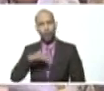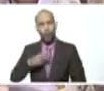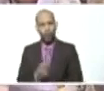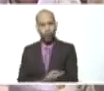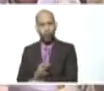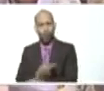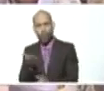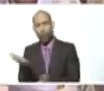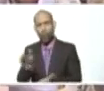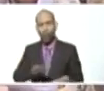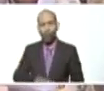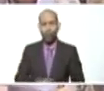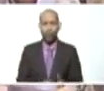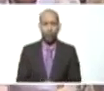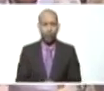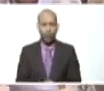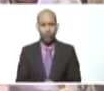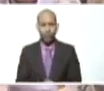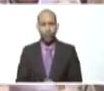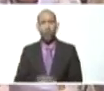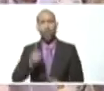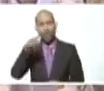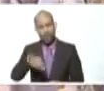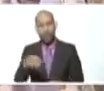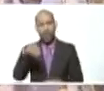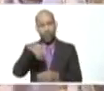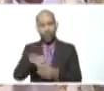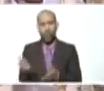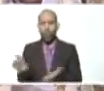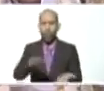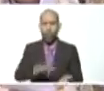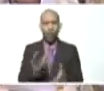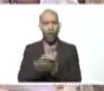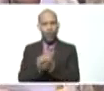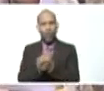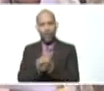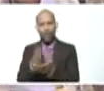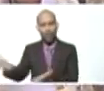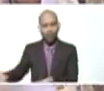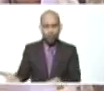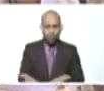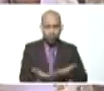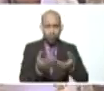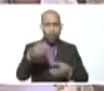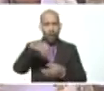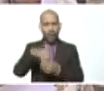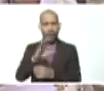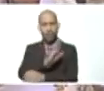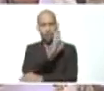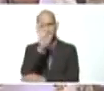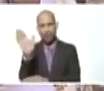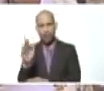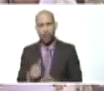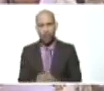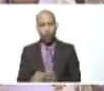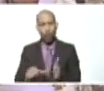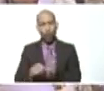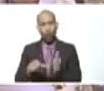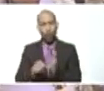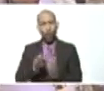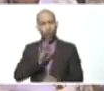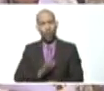hermanos difuntos y a cuantos murieron en tu amistad. Recíbelos en tu reino, donde esperamos